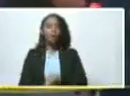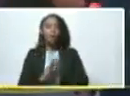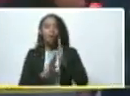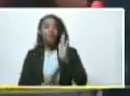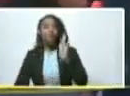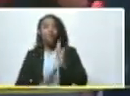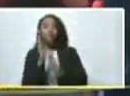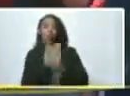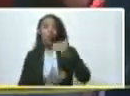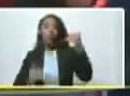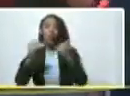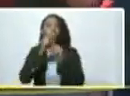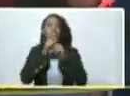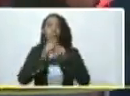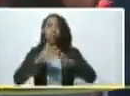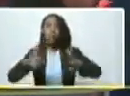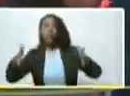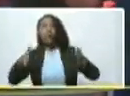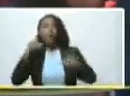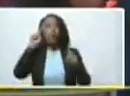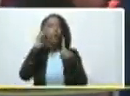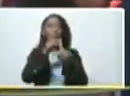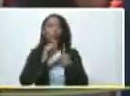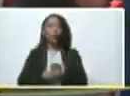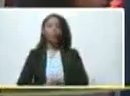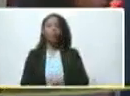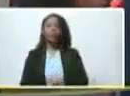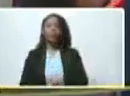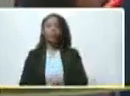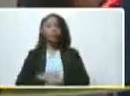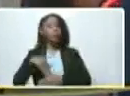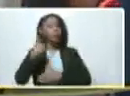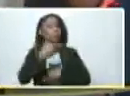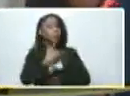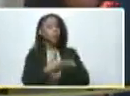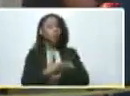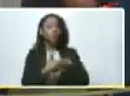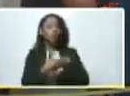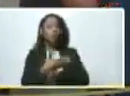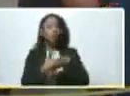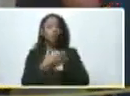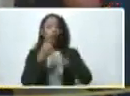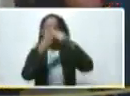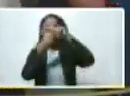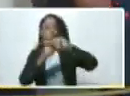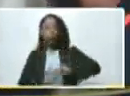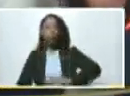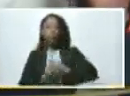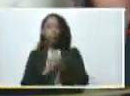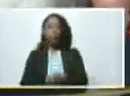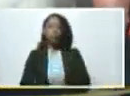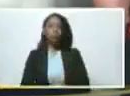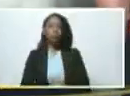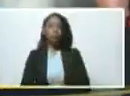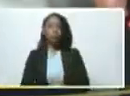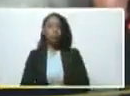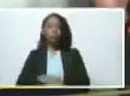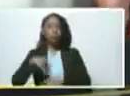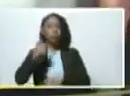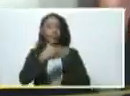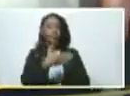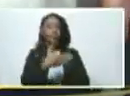superamos ampliamente la meta. En cuanto a lo cuantitativo, en cuanto a